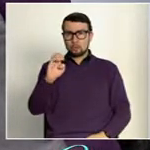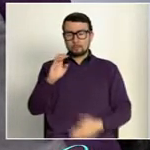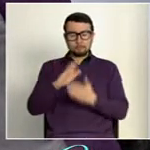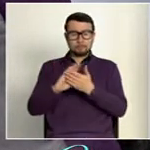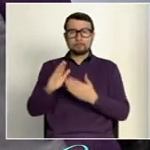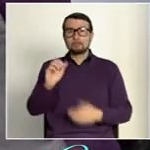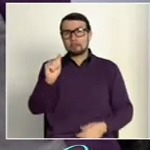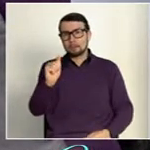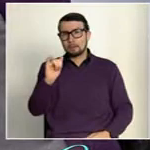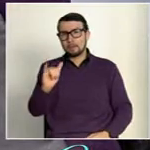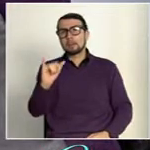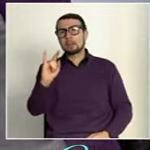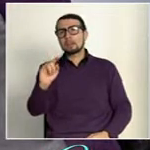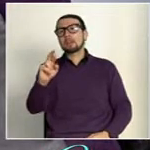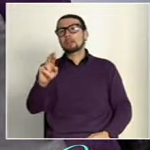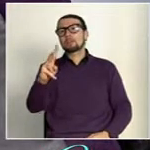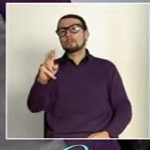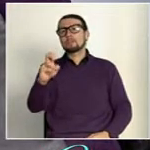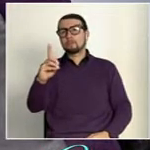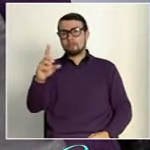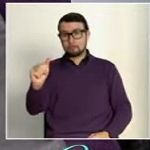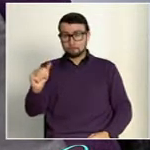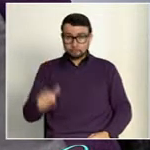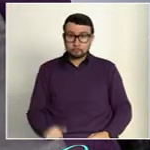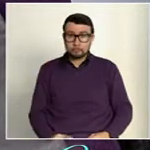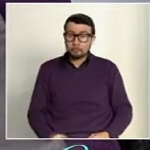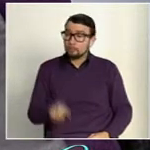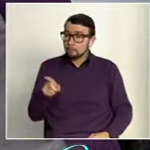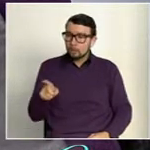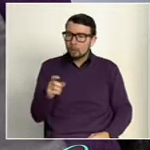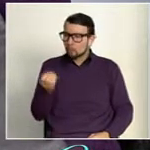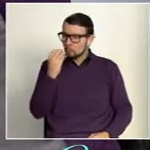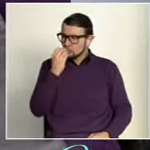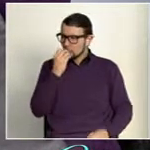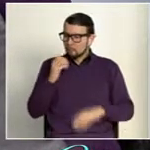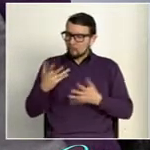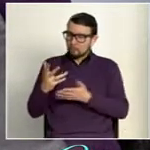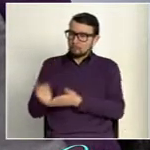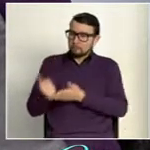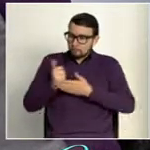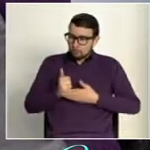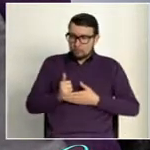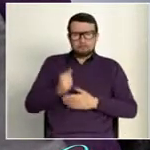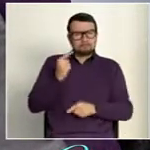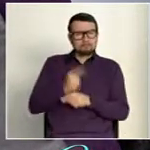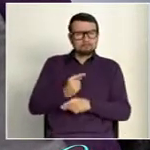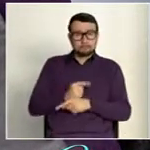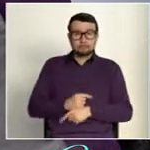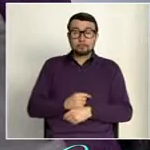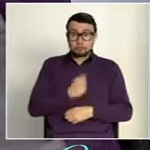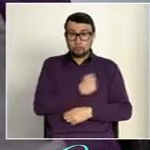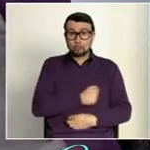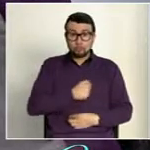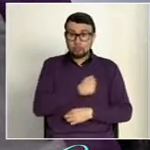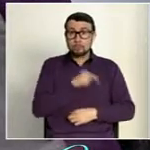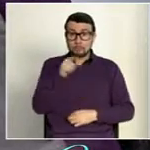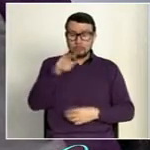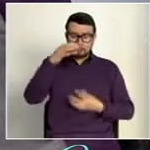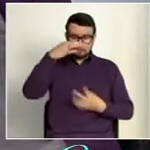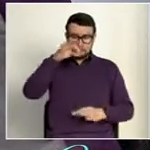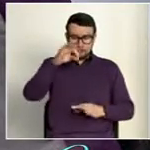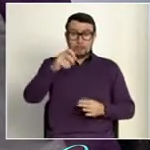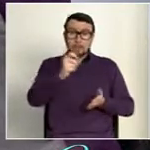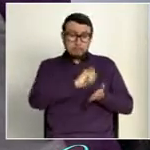de todas estas ayudas terapéuticas desde la alimentación, los efectos que tienen. Por eso quiero que tengan papel y lápiz porque